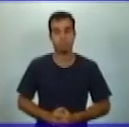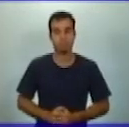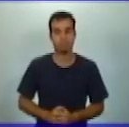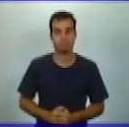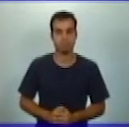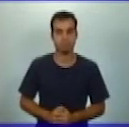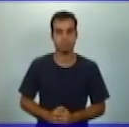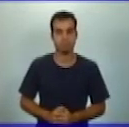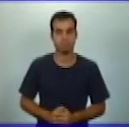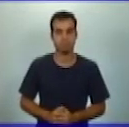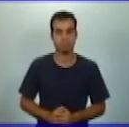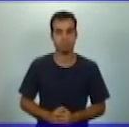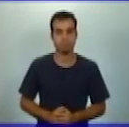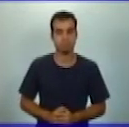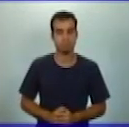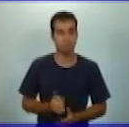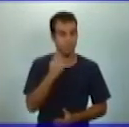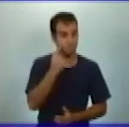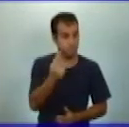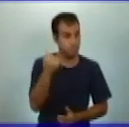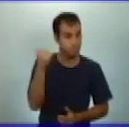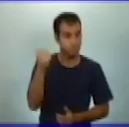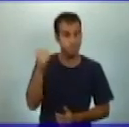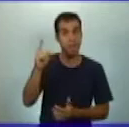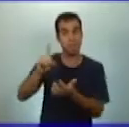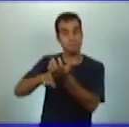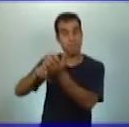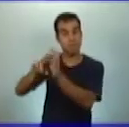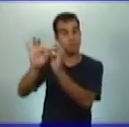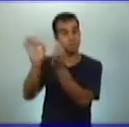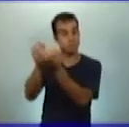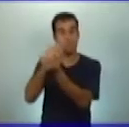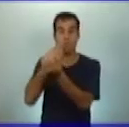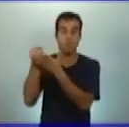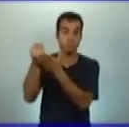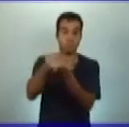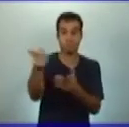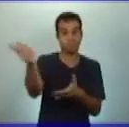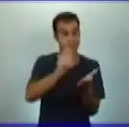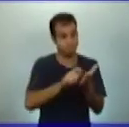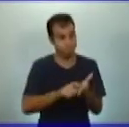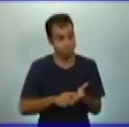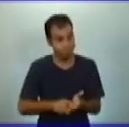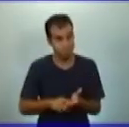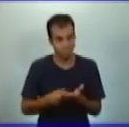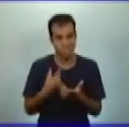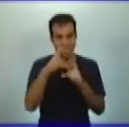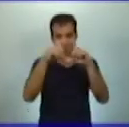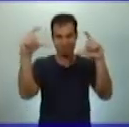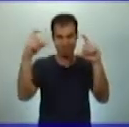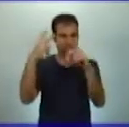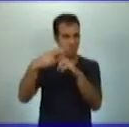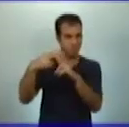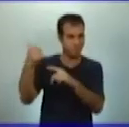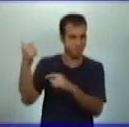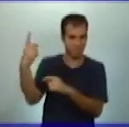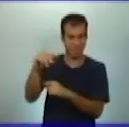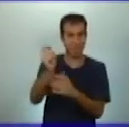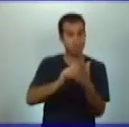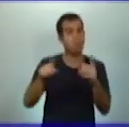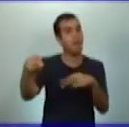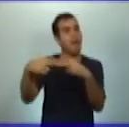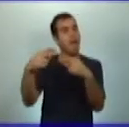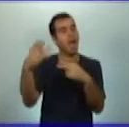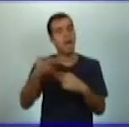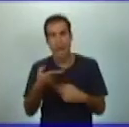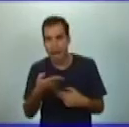átomo, y fíjense, los padres pueden ayudarlos a copiar el ejercicio, el enunciado del ejercicio, para que lo hagan de una manera más rápida,